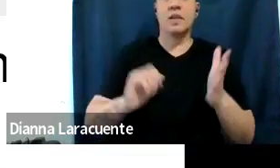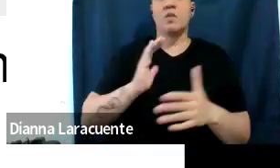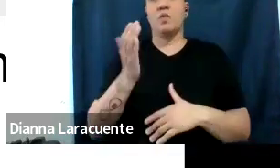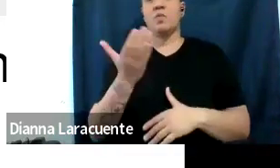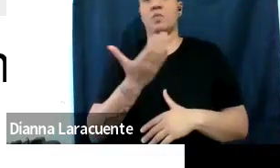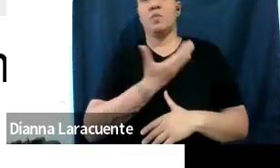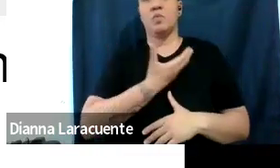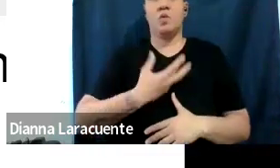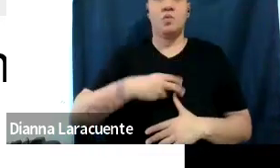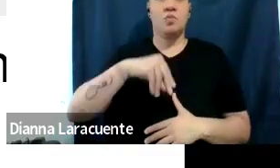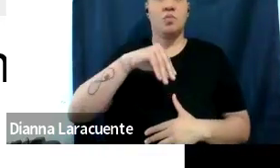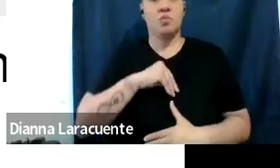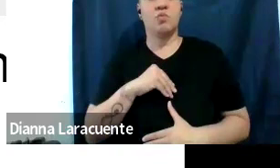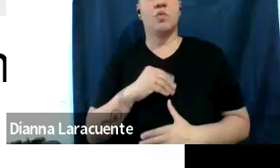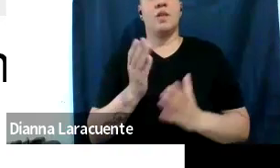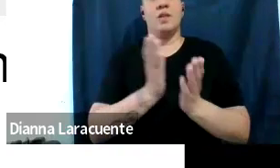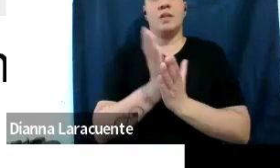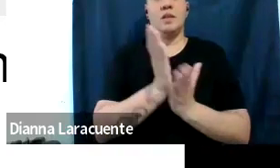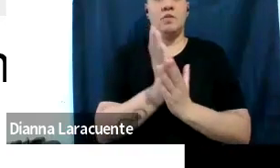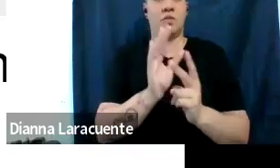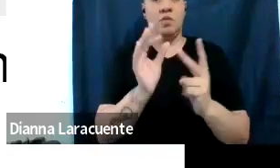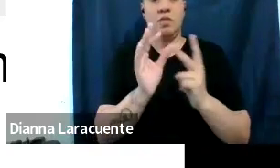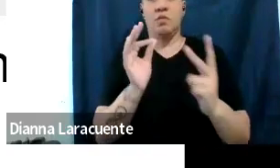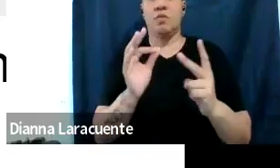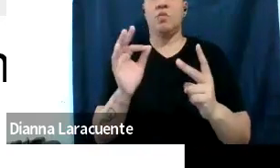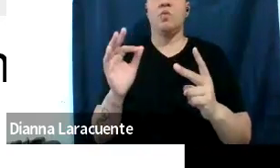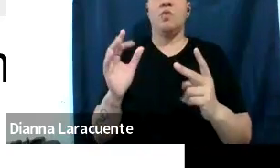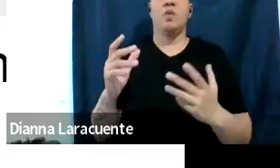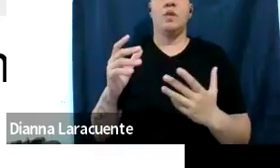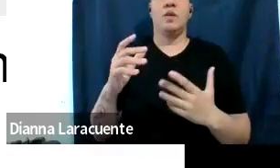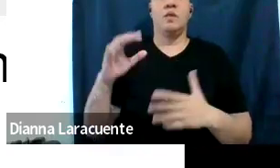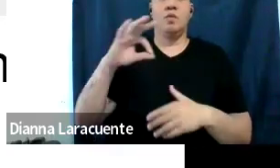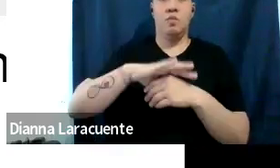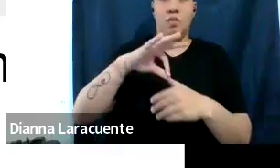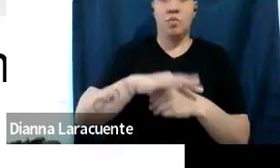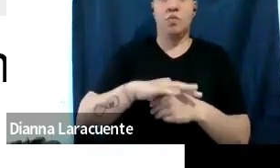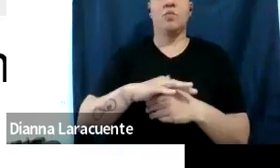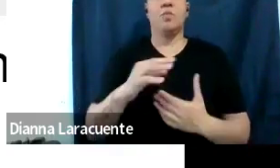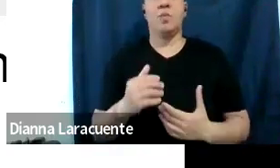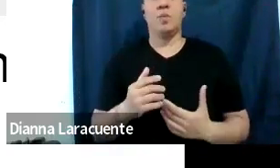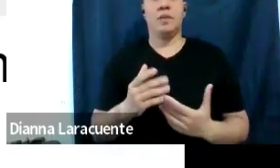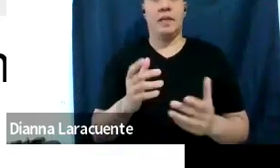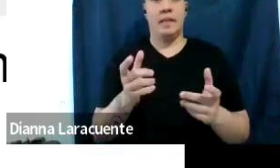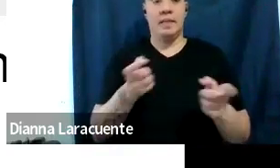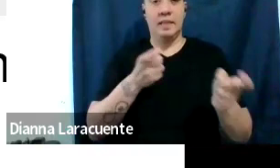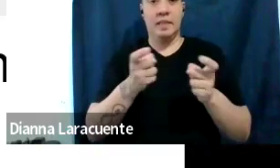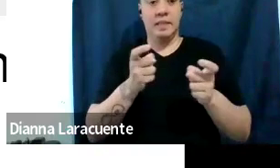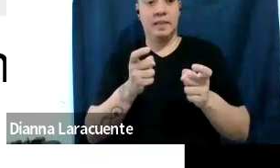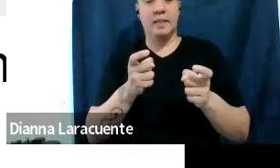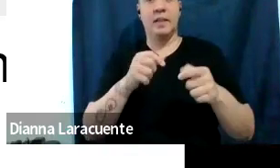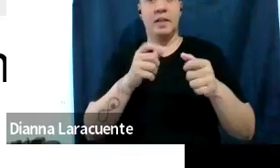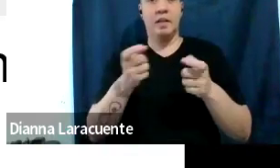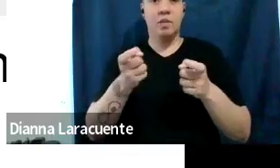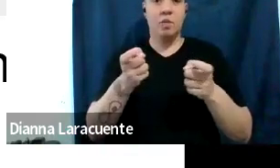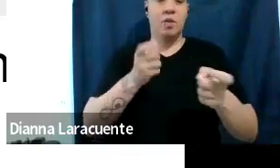que nos pertenece, el derecho a elegir nuestros funcionarios, de votar nuestros tribunos, de dirigir la marcha de nuestra isla,